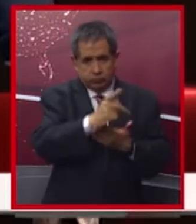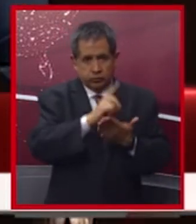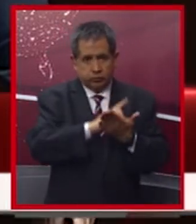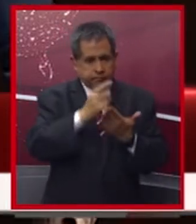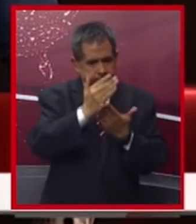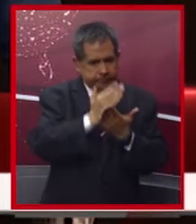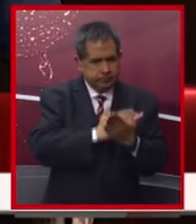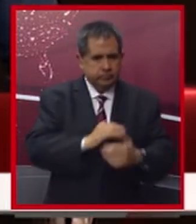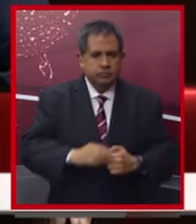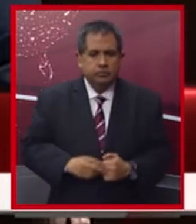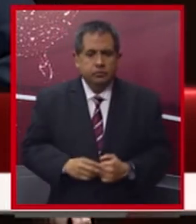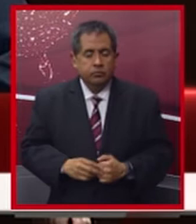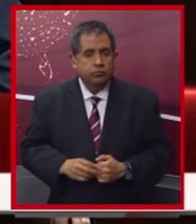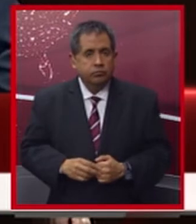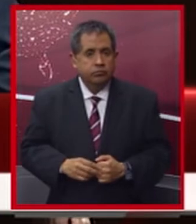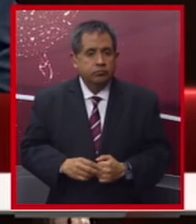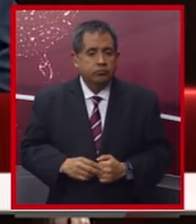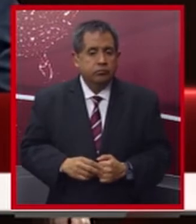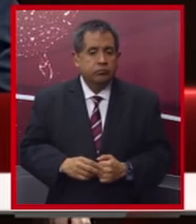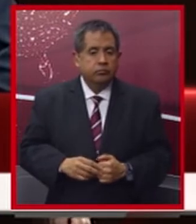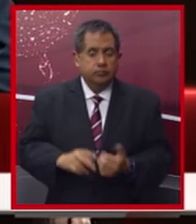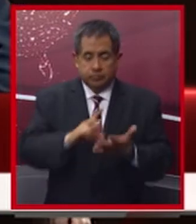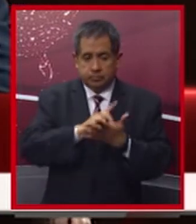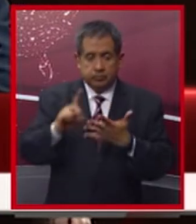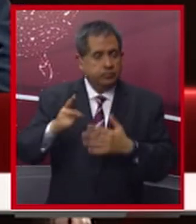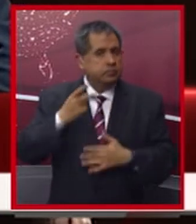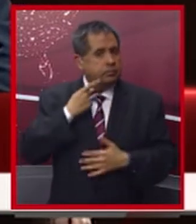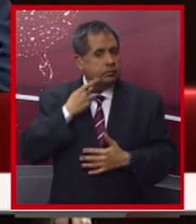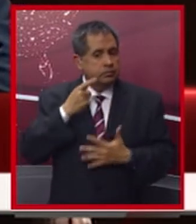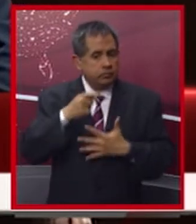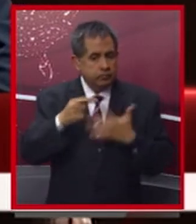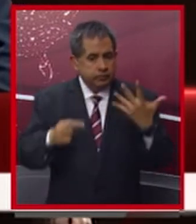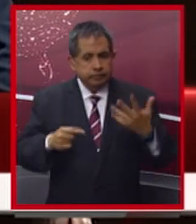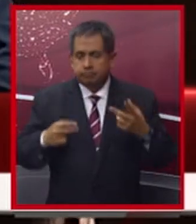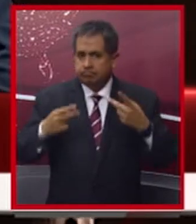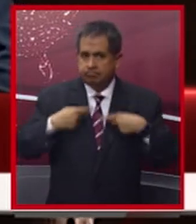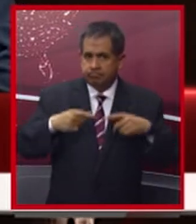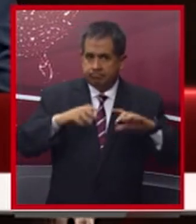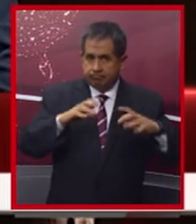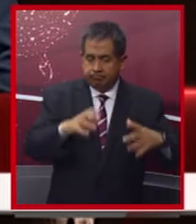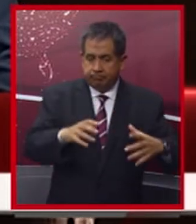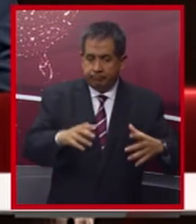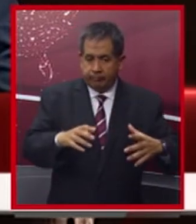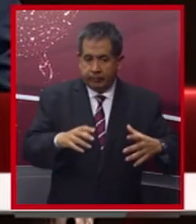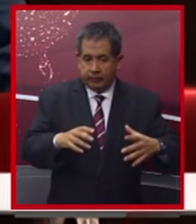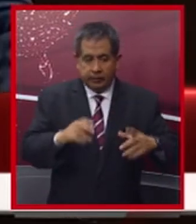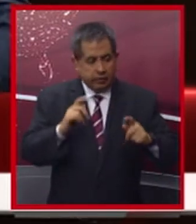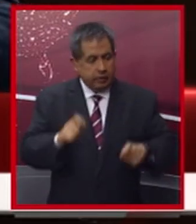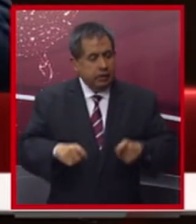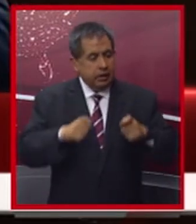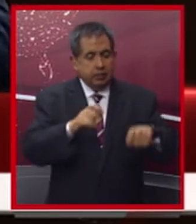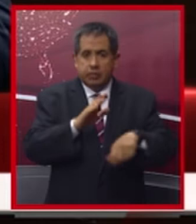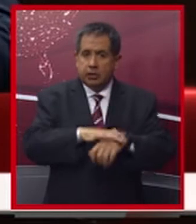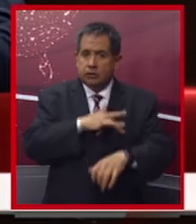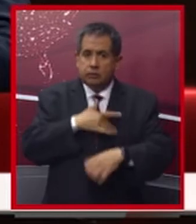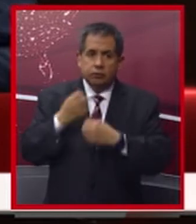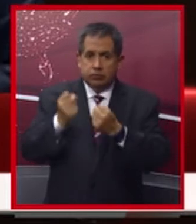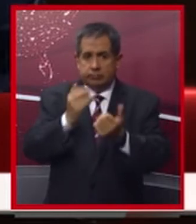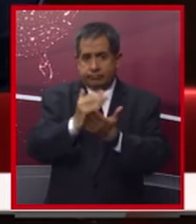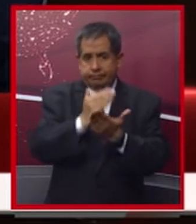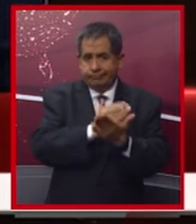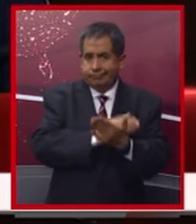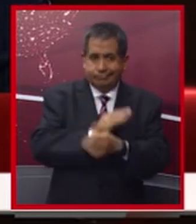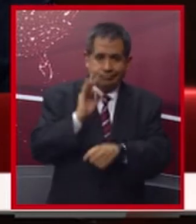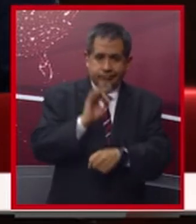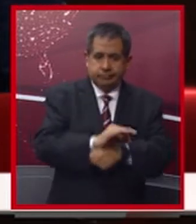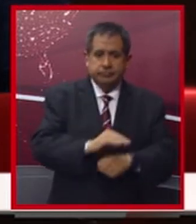pasajeros. Que los derechos políticos, las garantías se tienen que robustecer